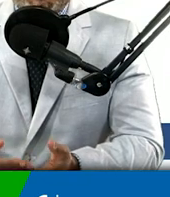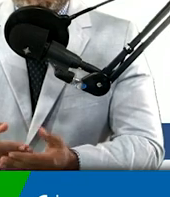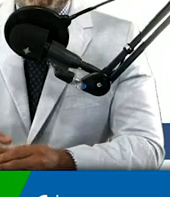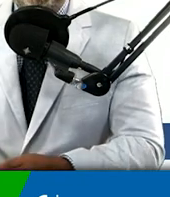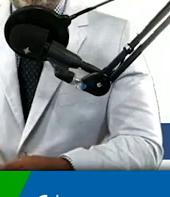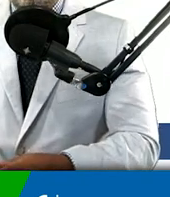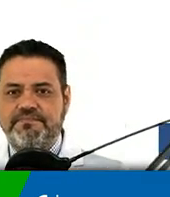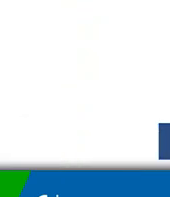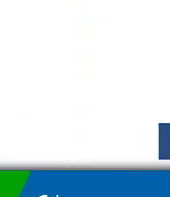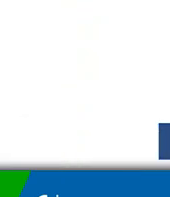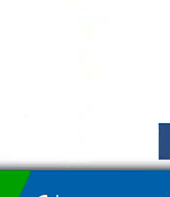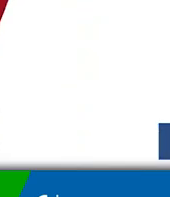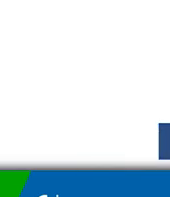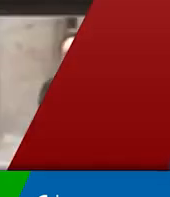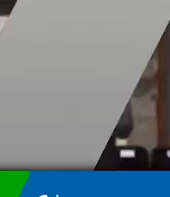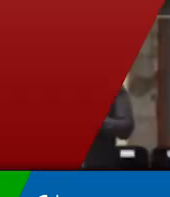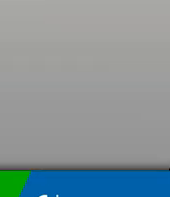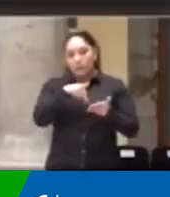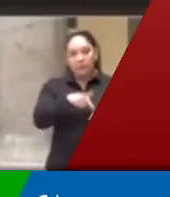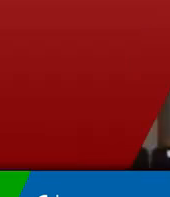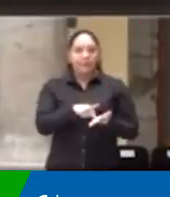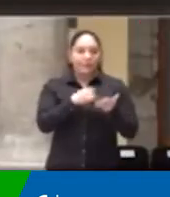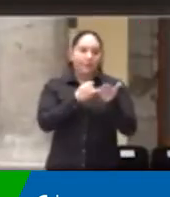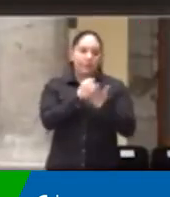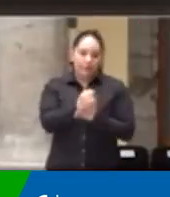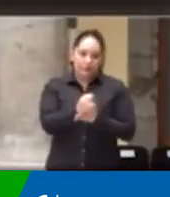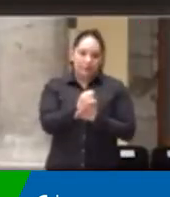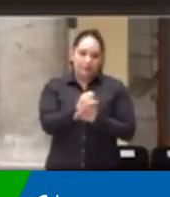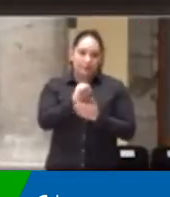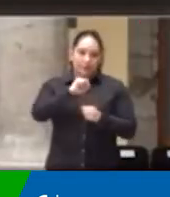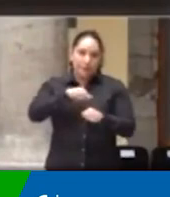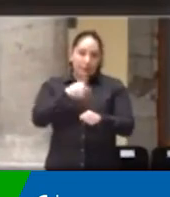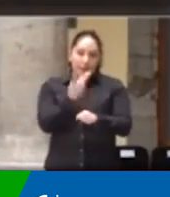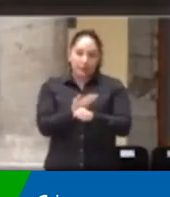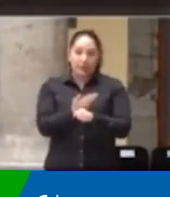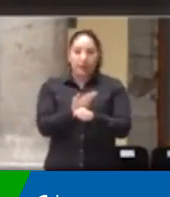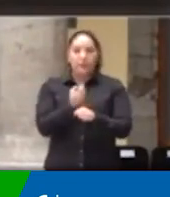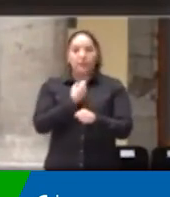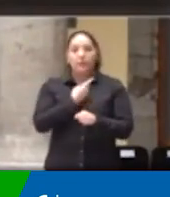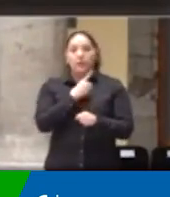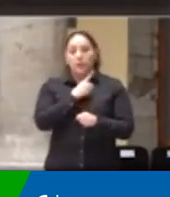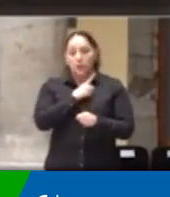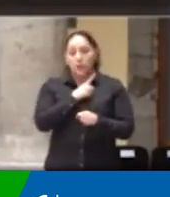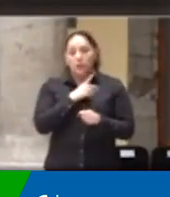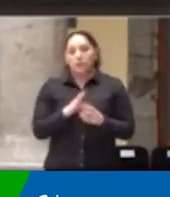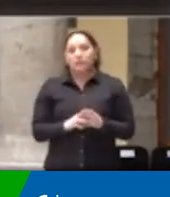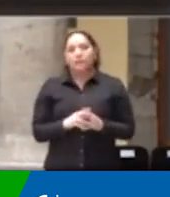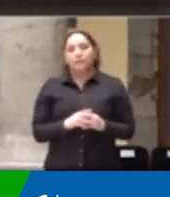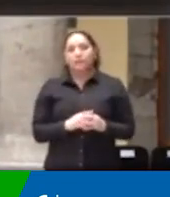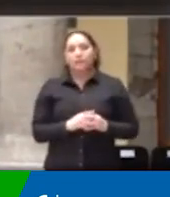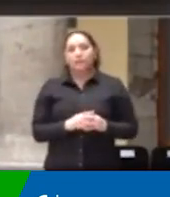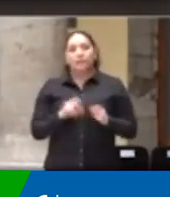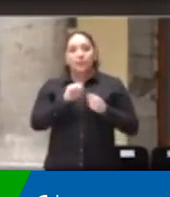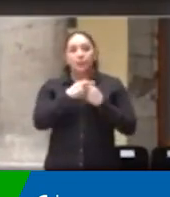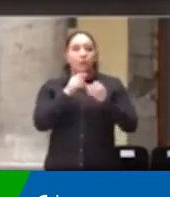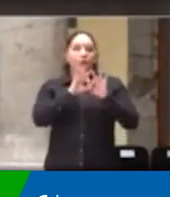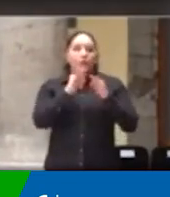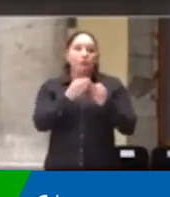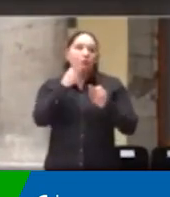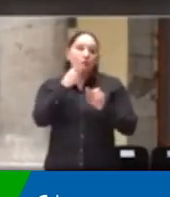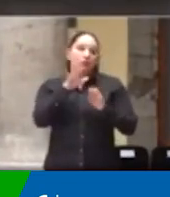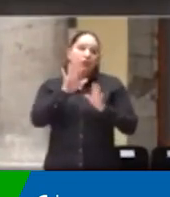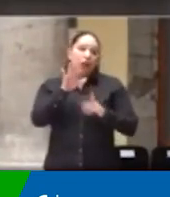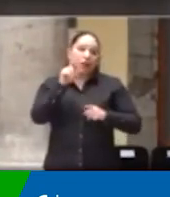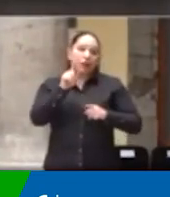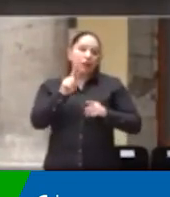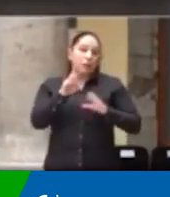regreso a clases. La Secretaría de Salud levanta, por decirlo de alguna manera, las restricciones sanitarias,